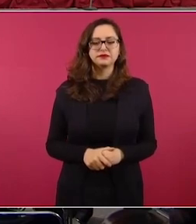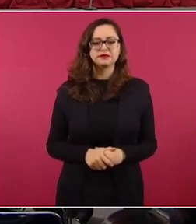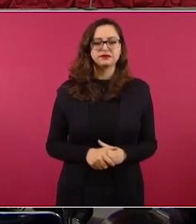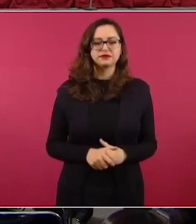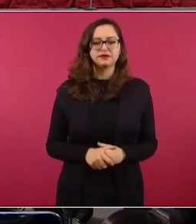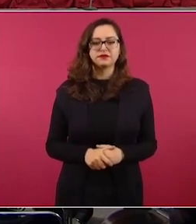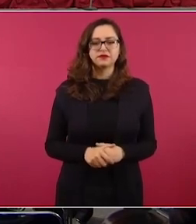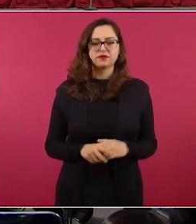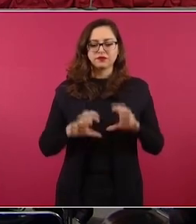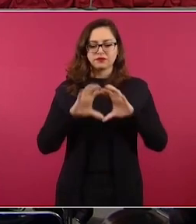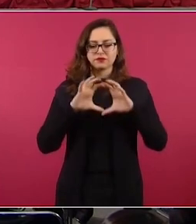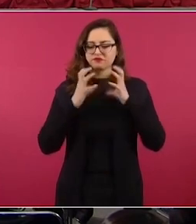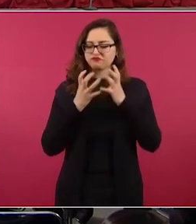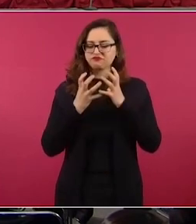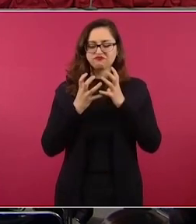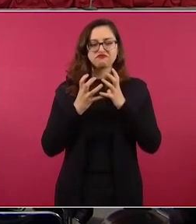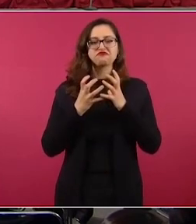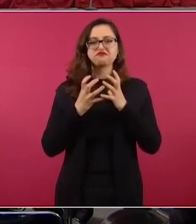Nos ayudó